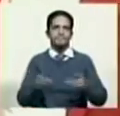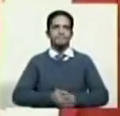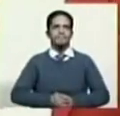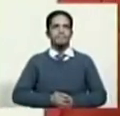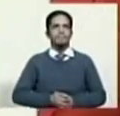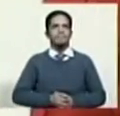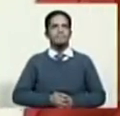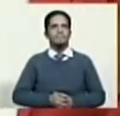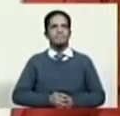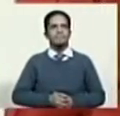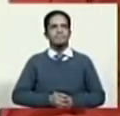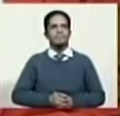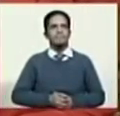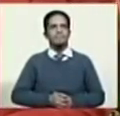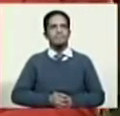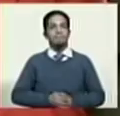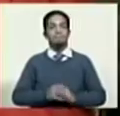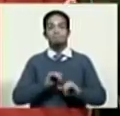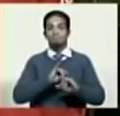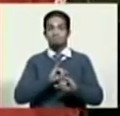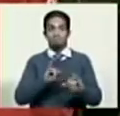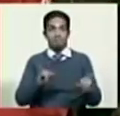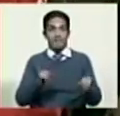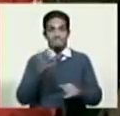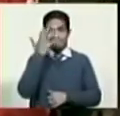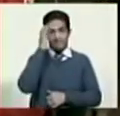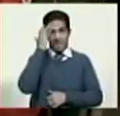Estamos cabalgando en el mes de febrero,